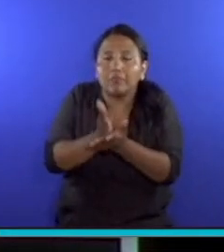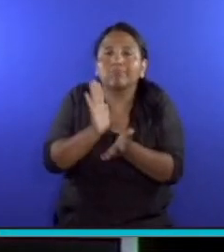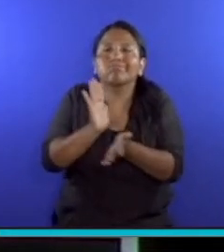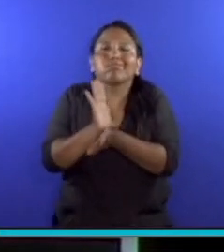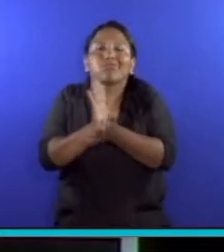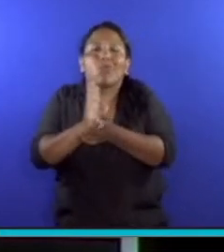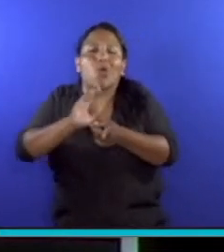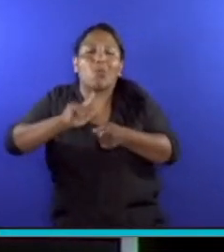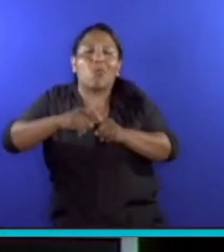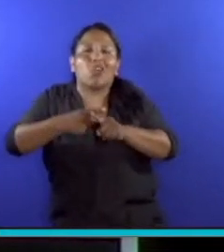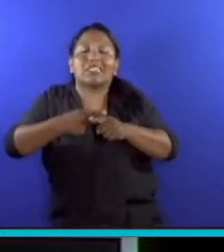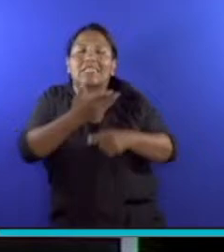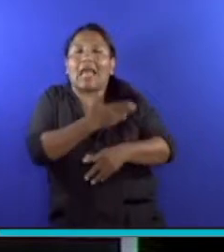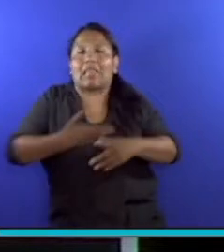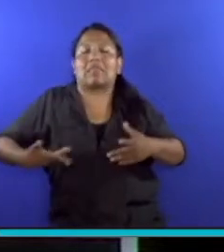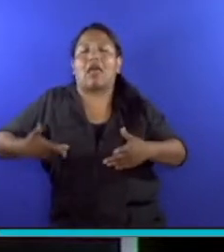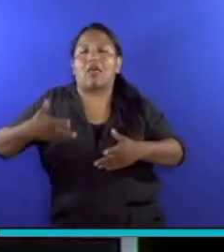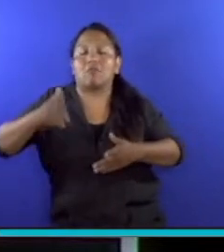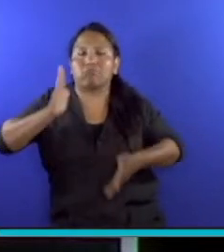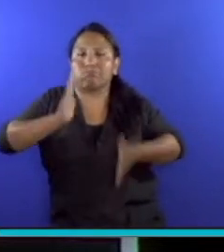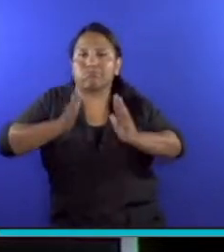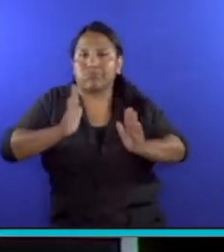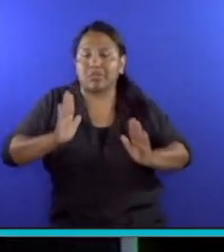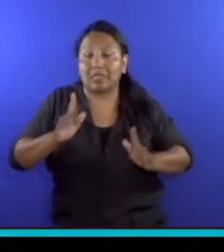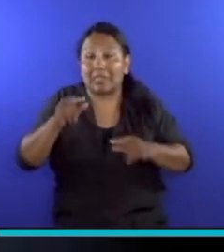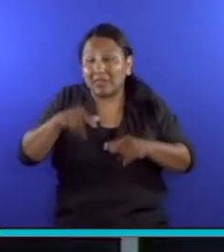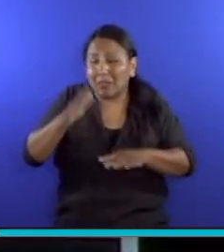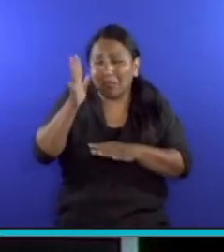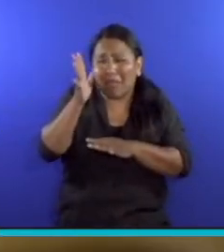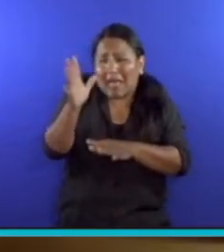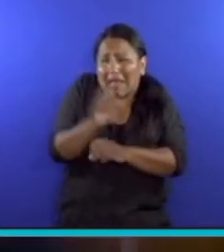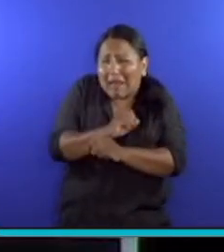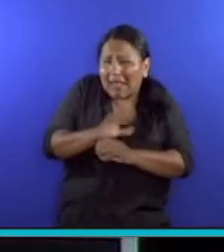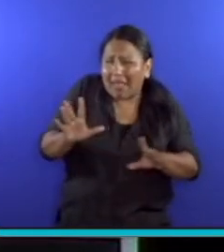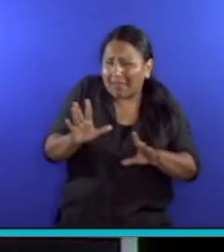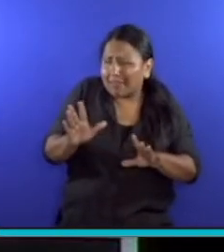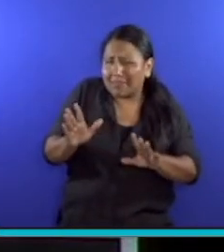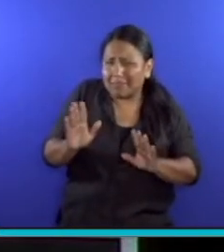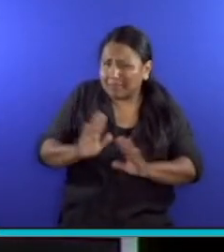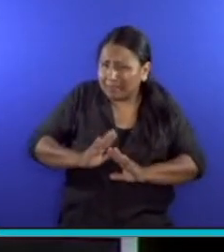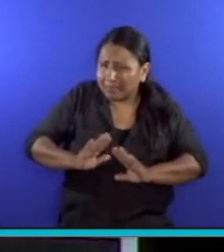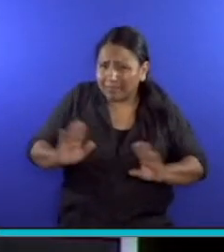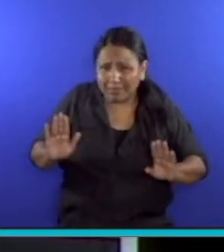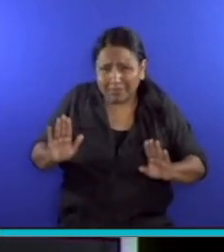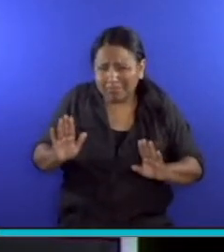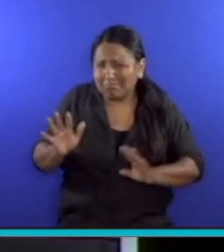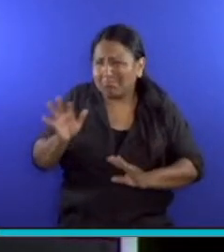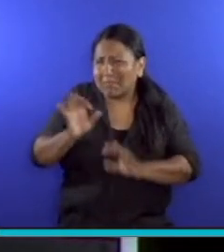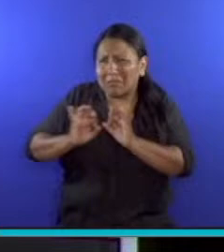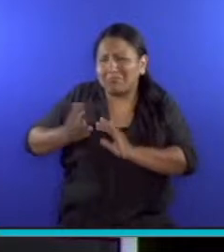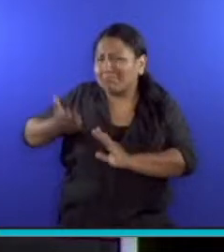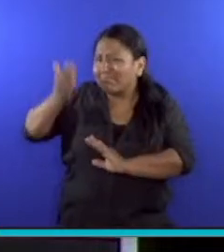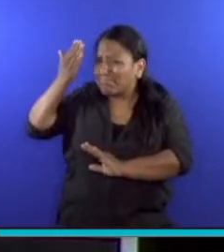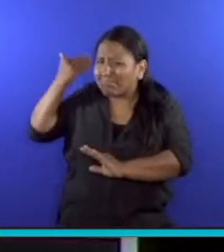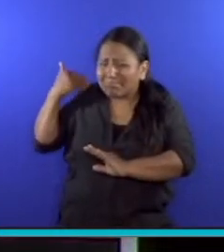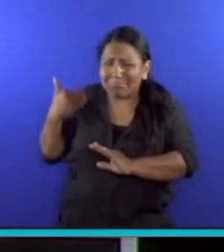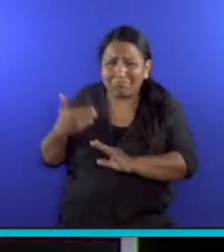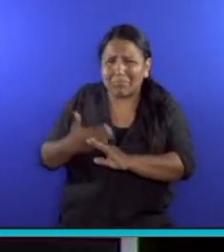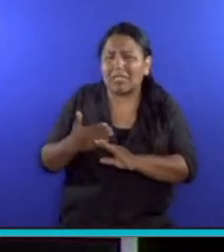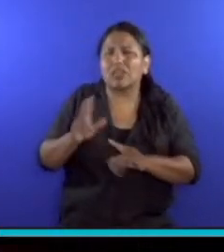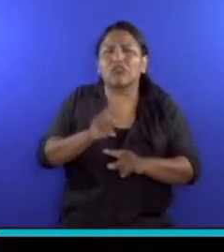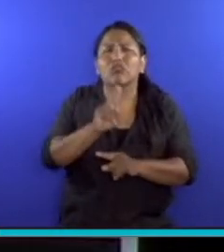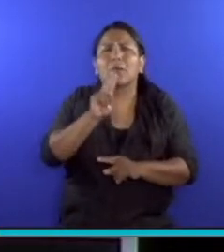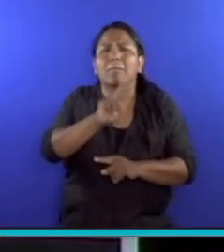es de las más graves que nos ha tocado vivir en las últimas décadas. Sin duda no será un 24 de marzo